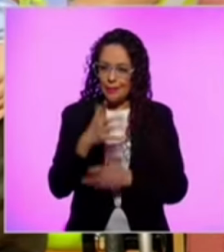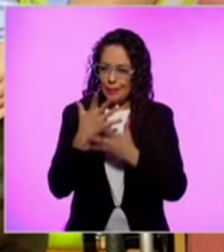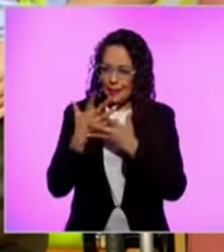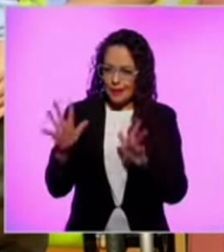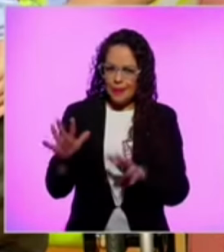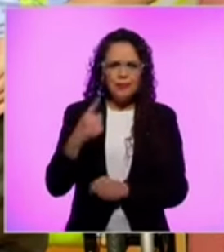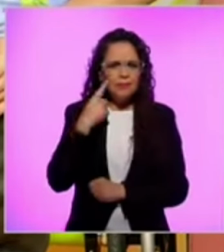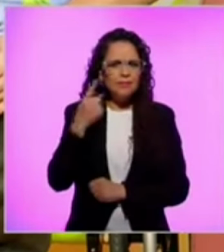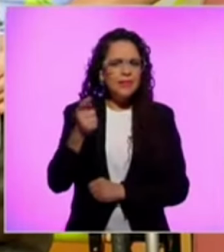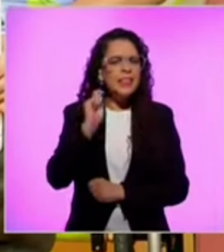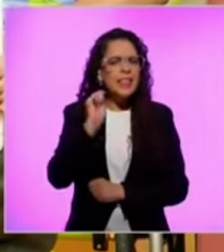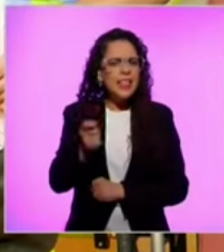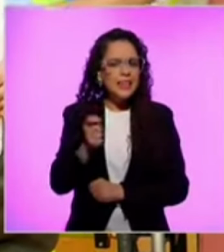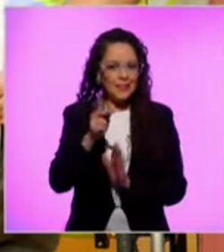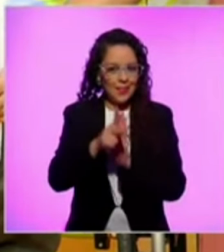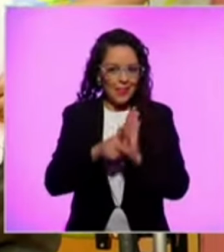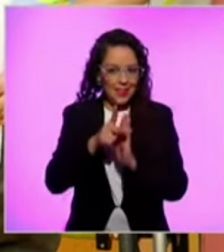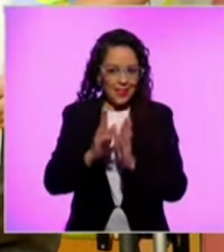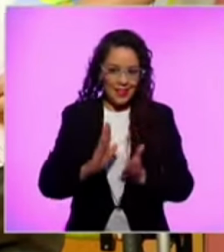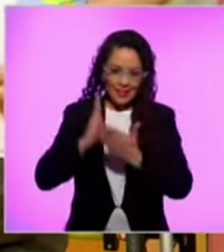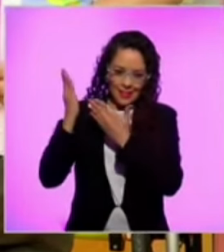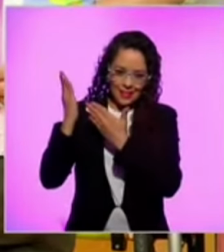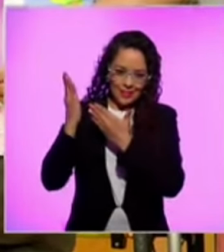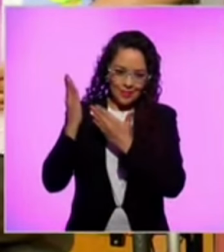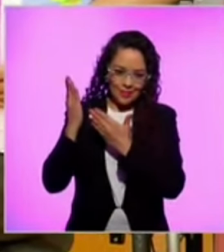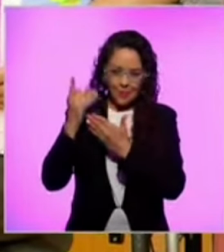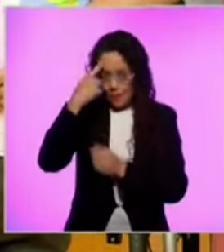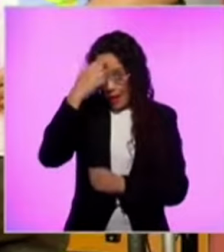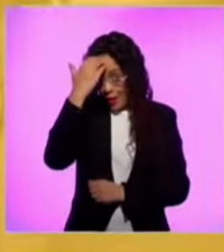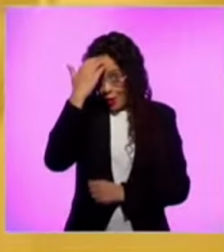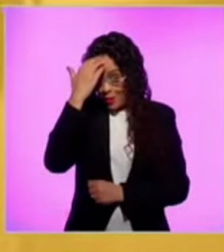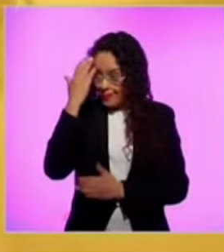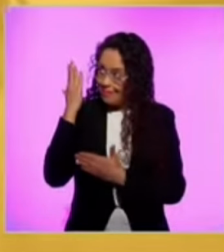trata esta semblanza de Mildred. Vamos a conocerlas.